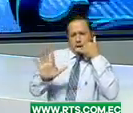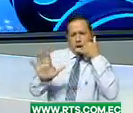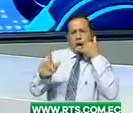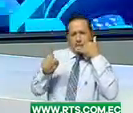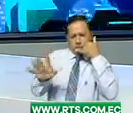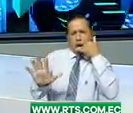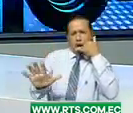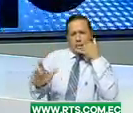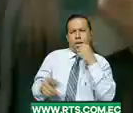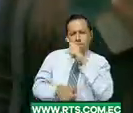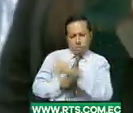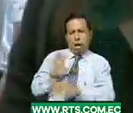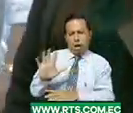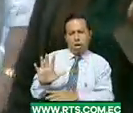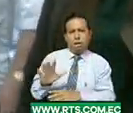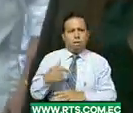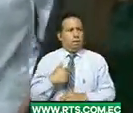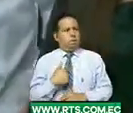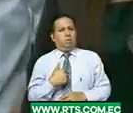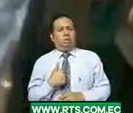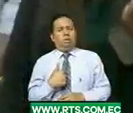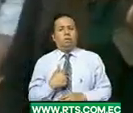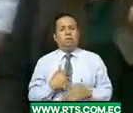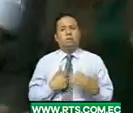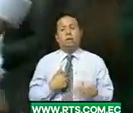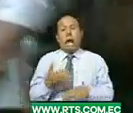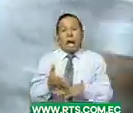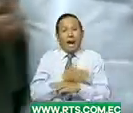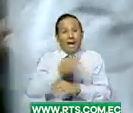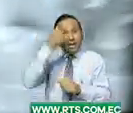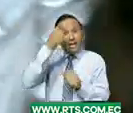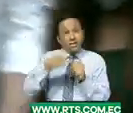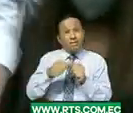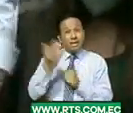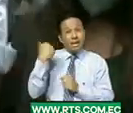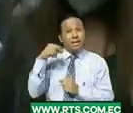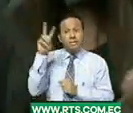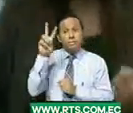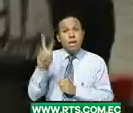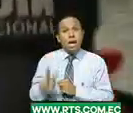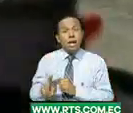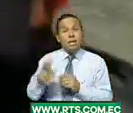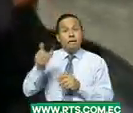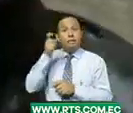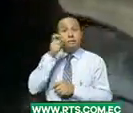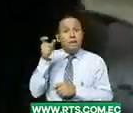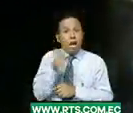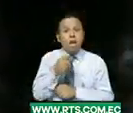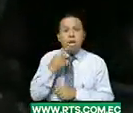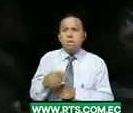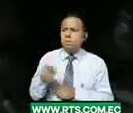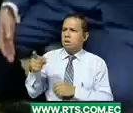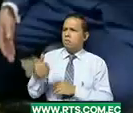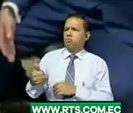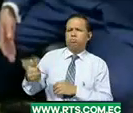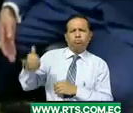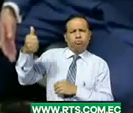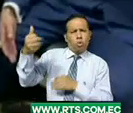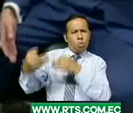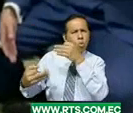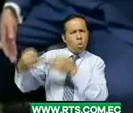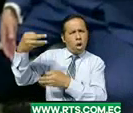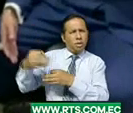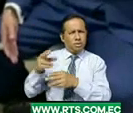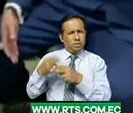improperios. Después de que el pasado viernes la Fiscalía decidió apelar el auto de sobreseimiento dictado por el juez Juan